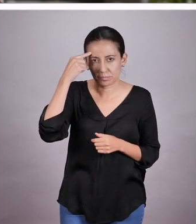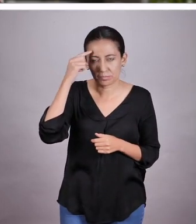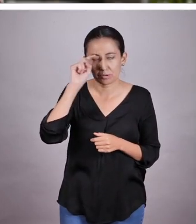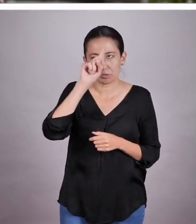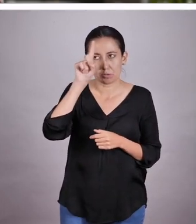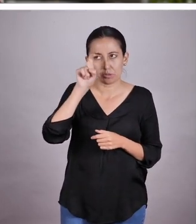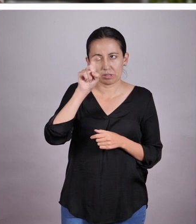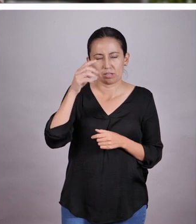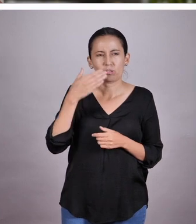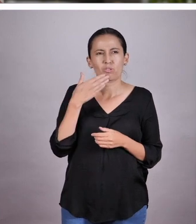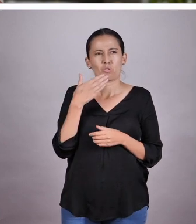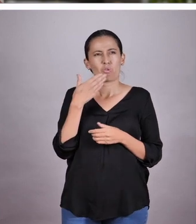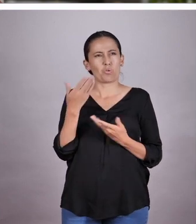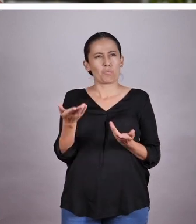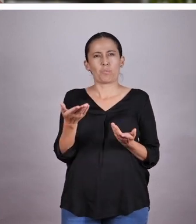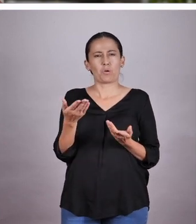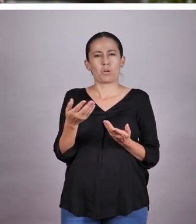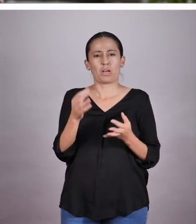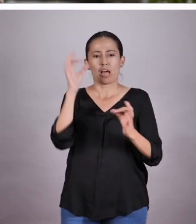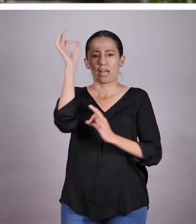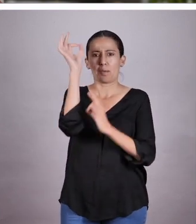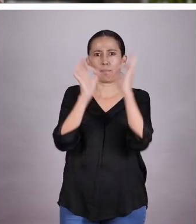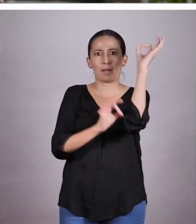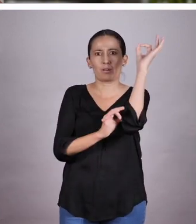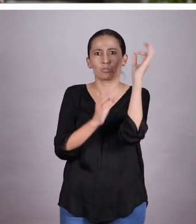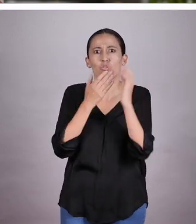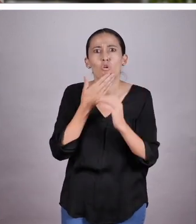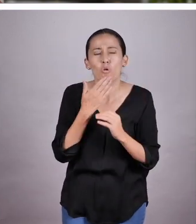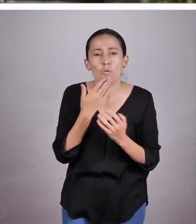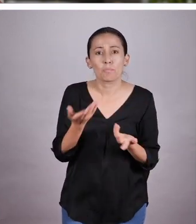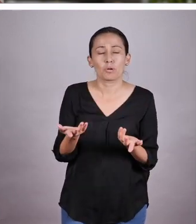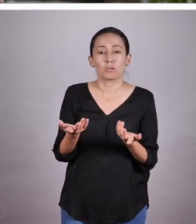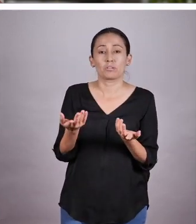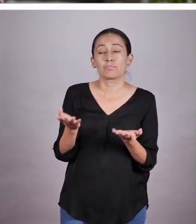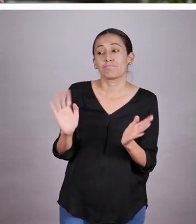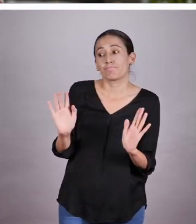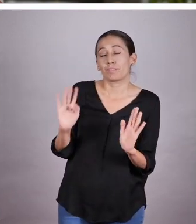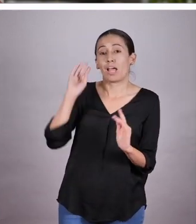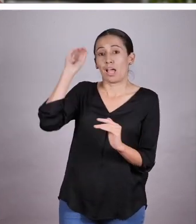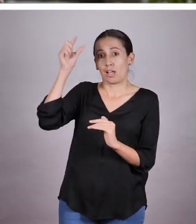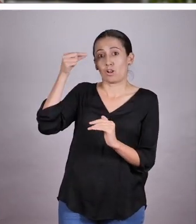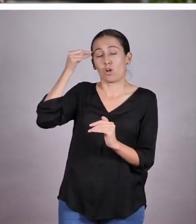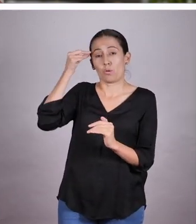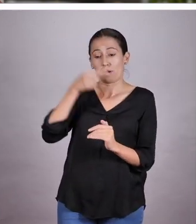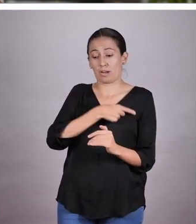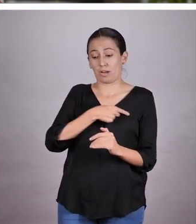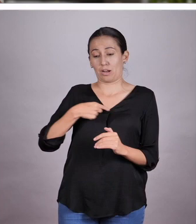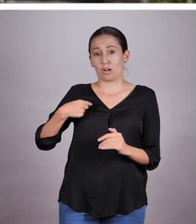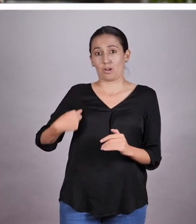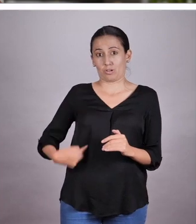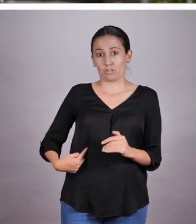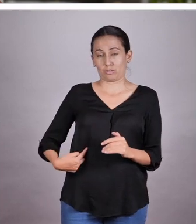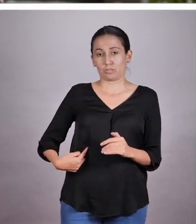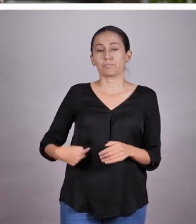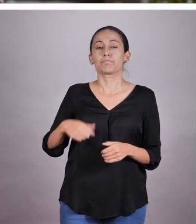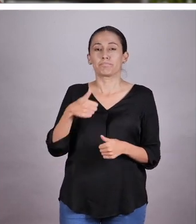preguntando, ¿cómo hacían si tenían gemelos? Pues nada, el gobierno chino bendice a los gemelos por